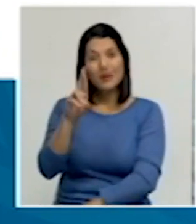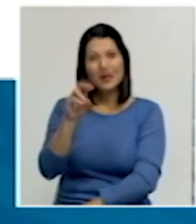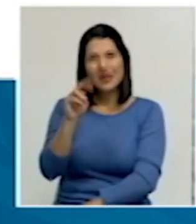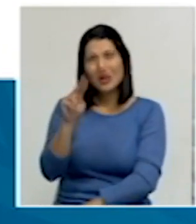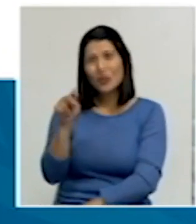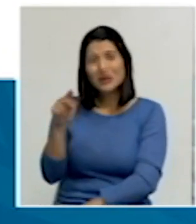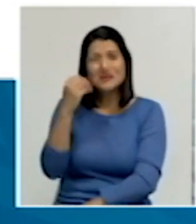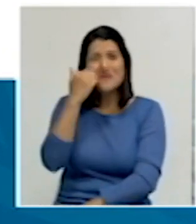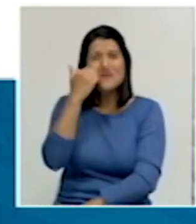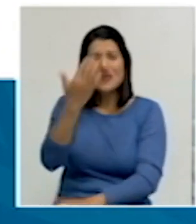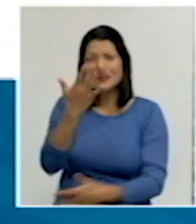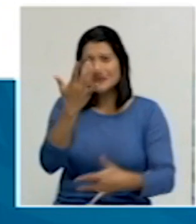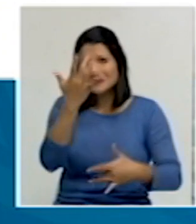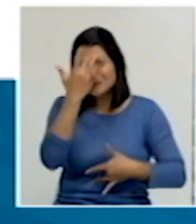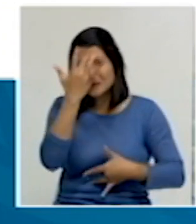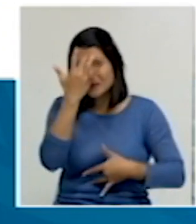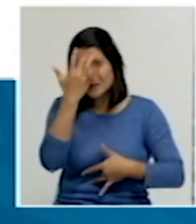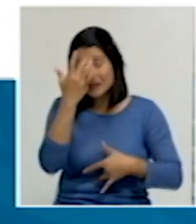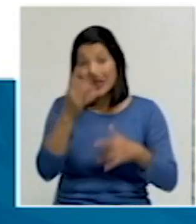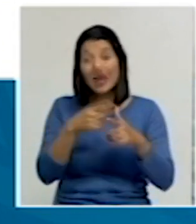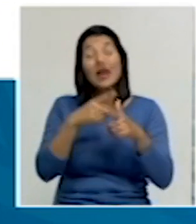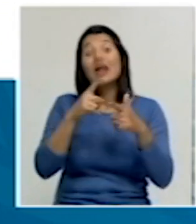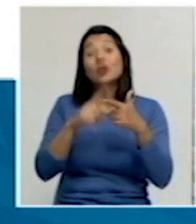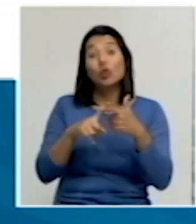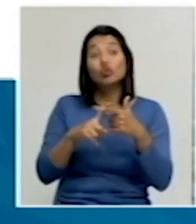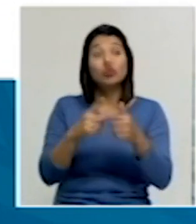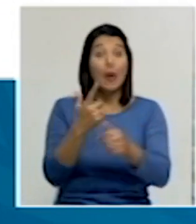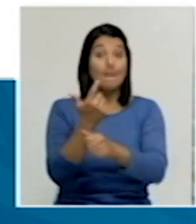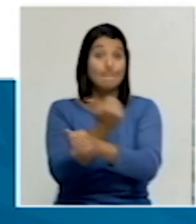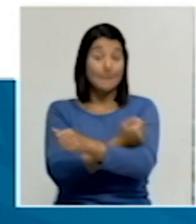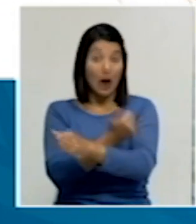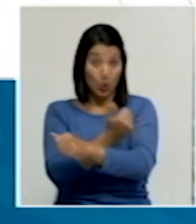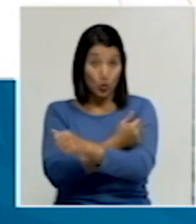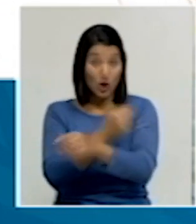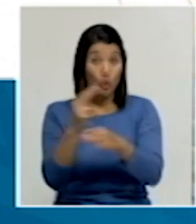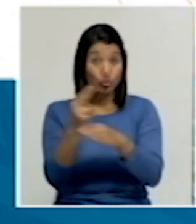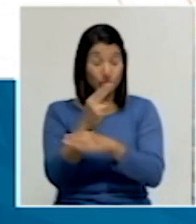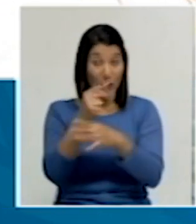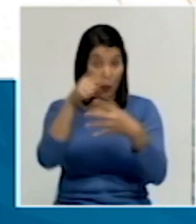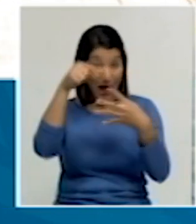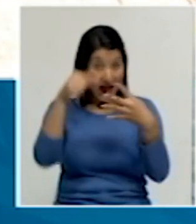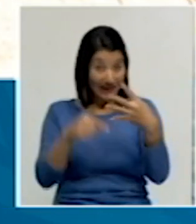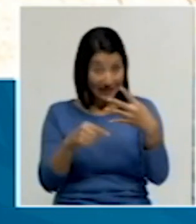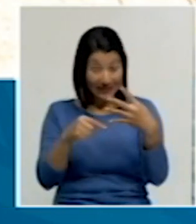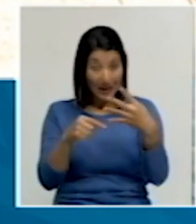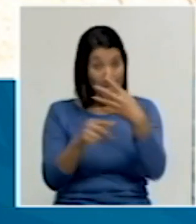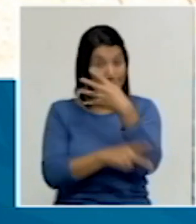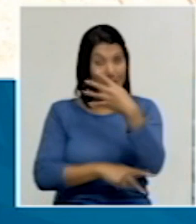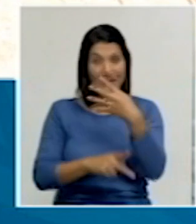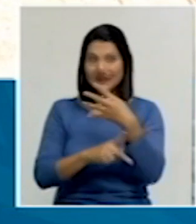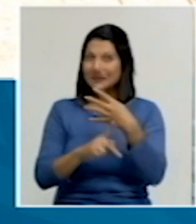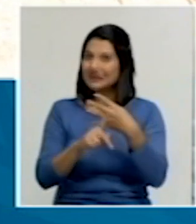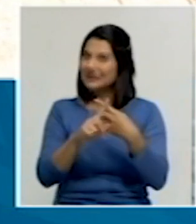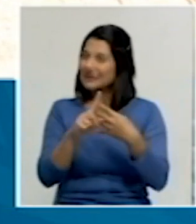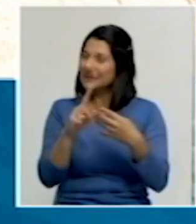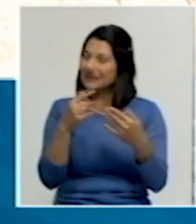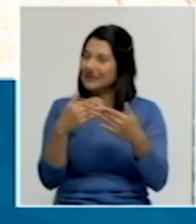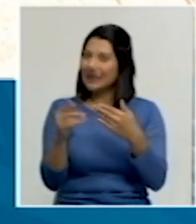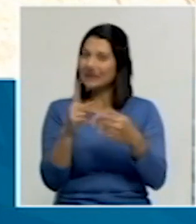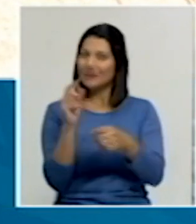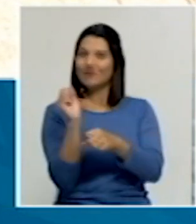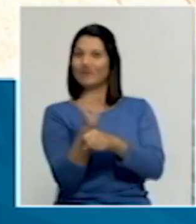escape inmunitario, y entonces las vacunas que venían aplicando allá no tienen muy buena eficacia contra